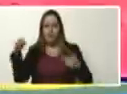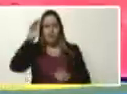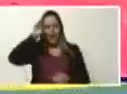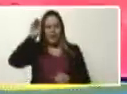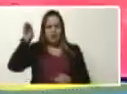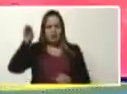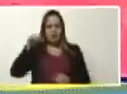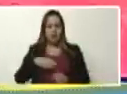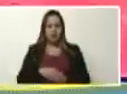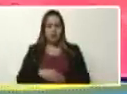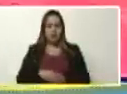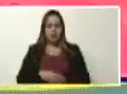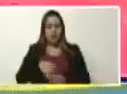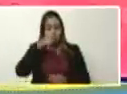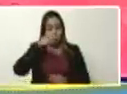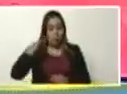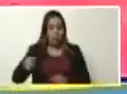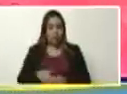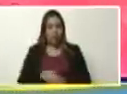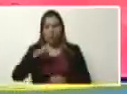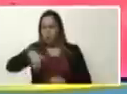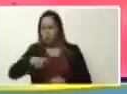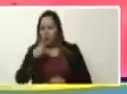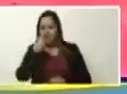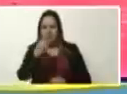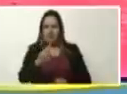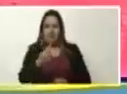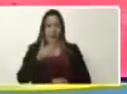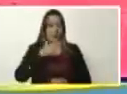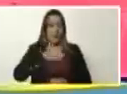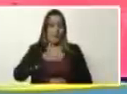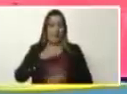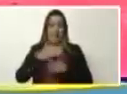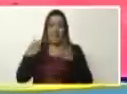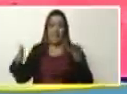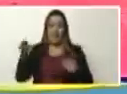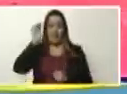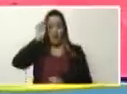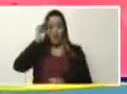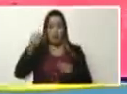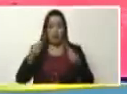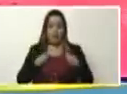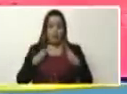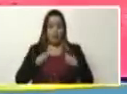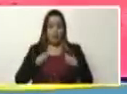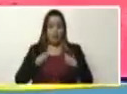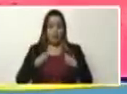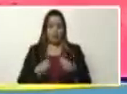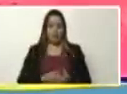pueblo, y puedo decir mi gran maestro en la vida,